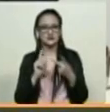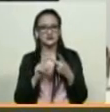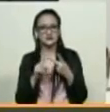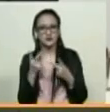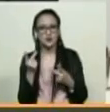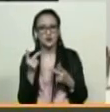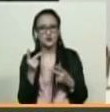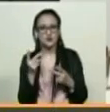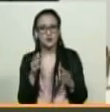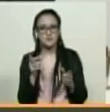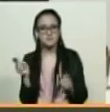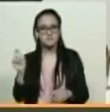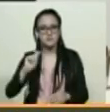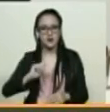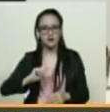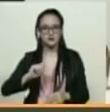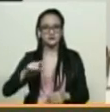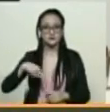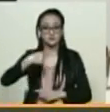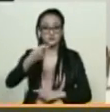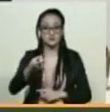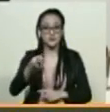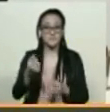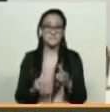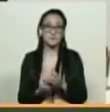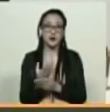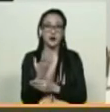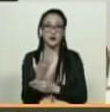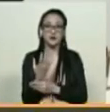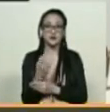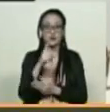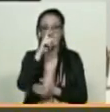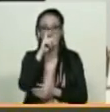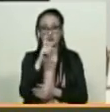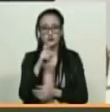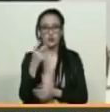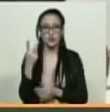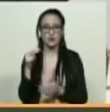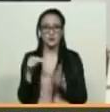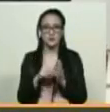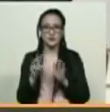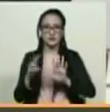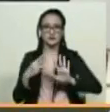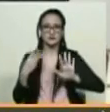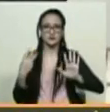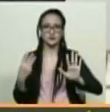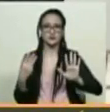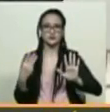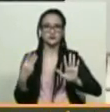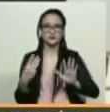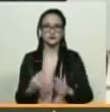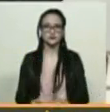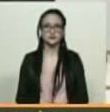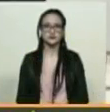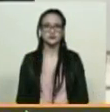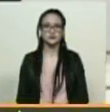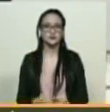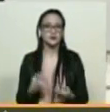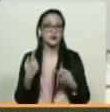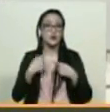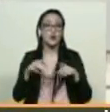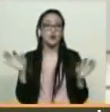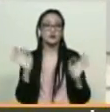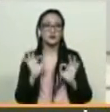quincena del próximo mes de mayo del año 2018. No hay otra